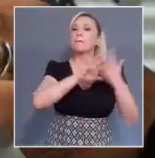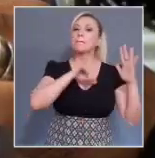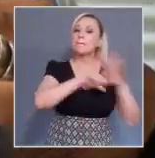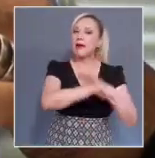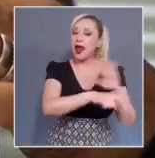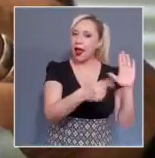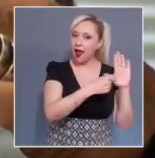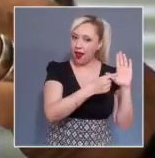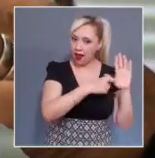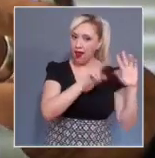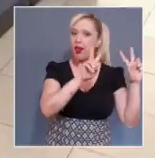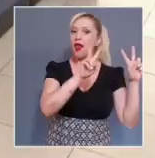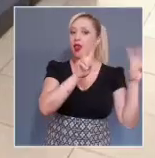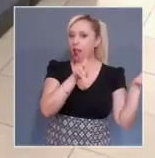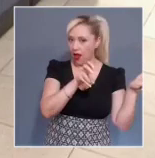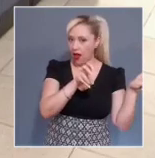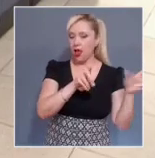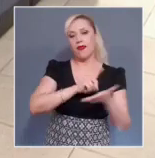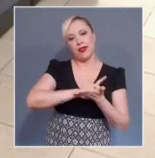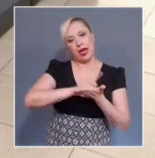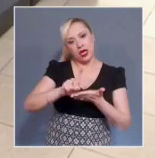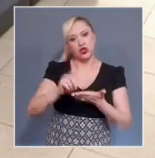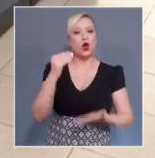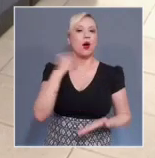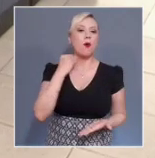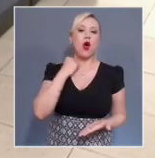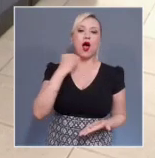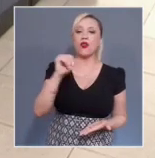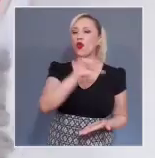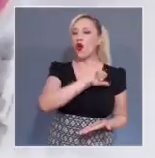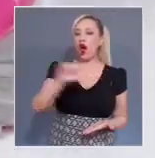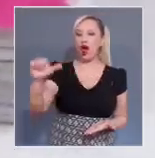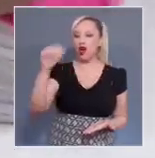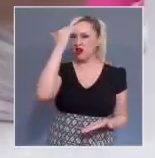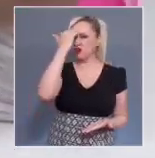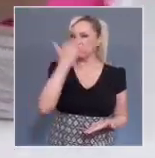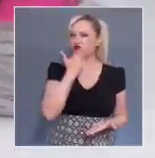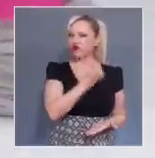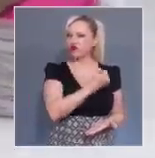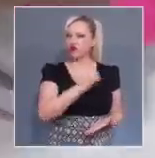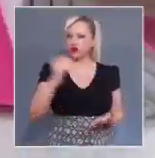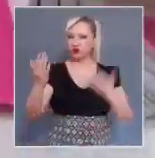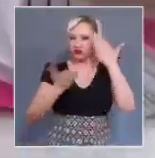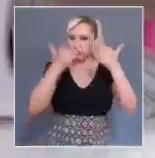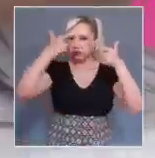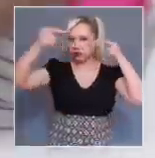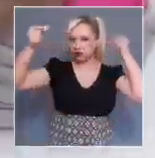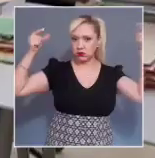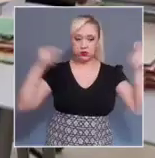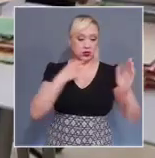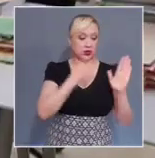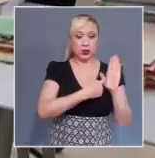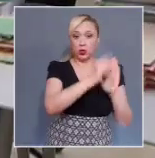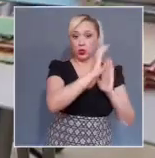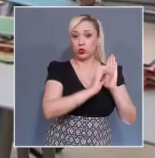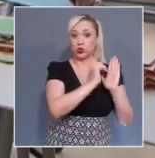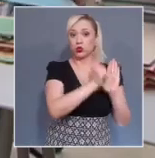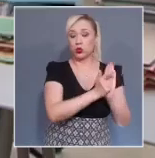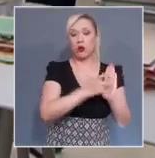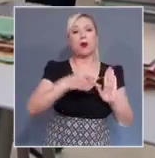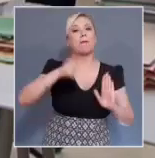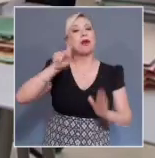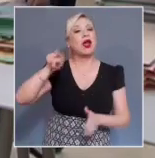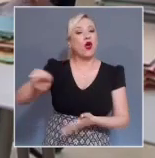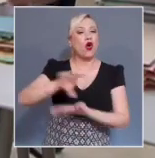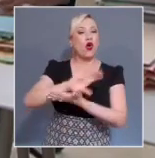el derecho a una defensa adecuada en la Constitución Federal. La sala precisó que los procedimientos mercantiles pertenecen al